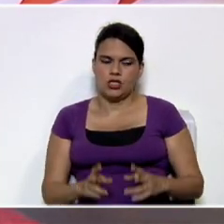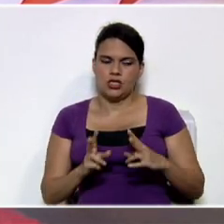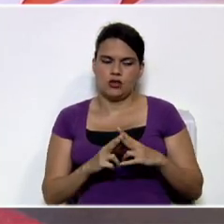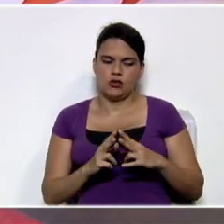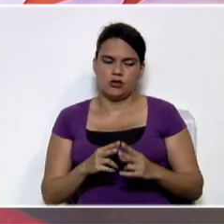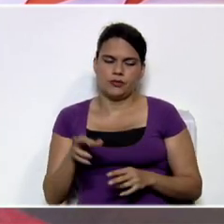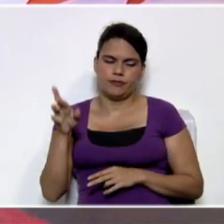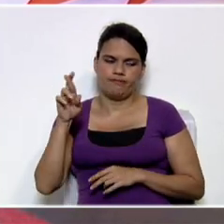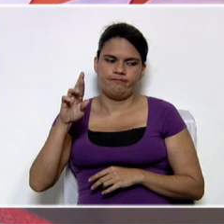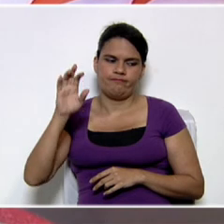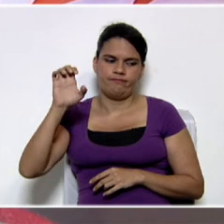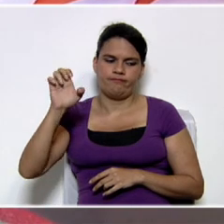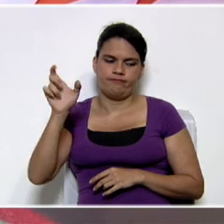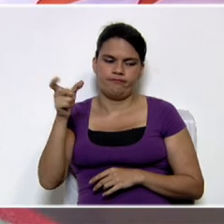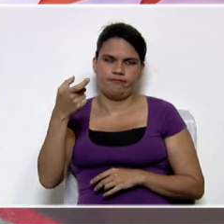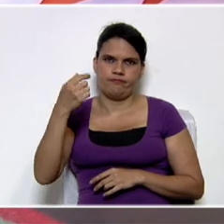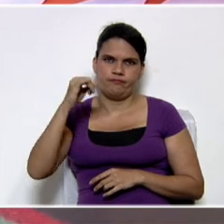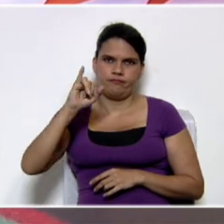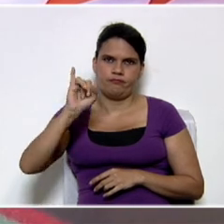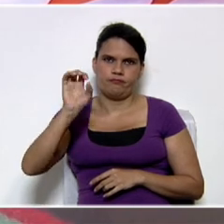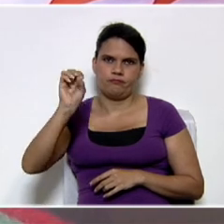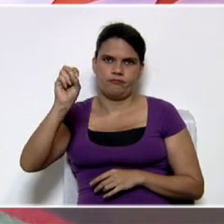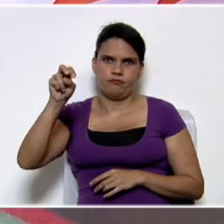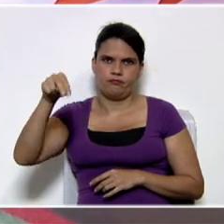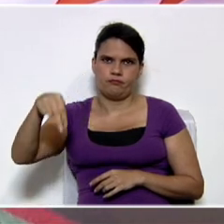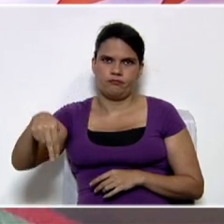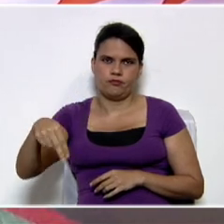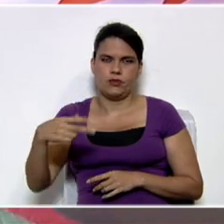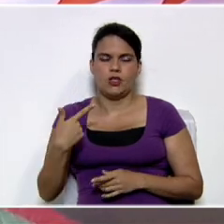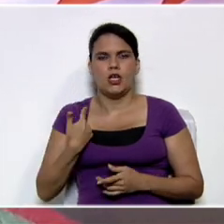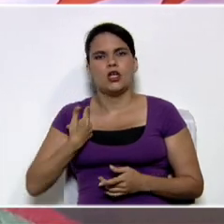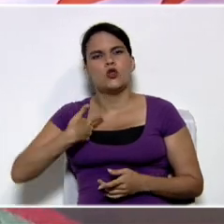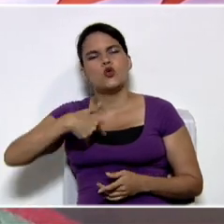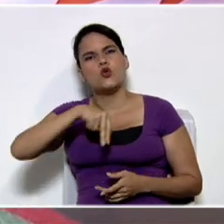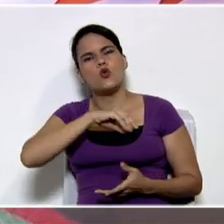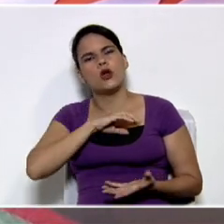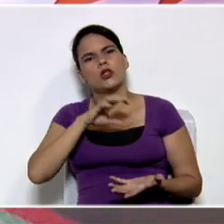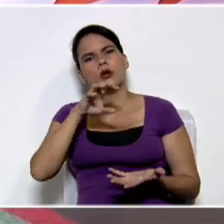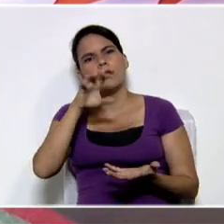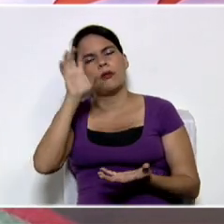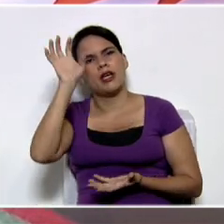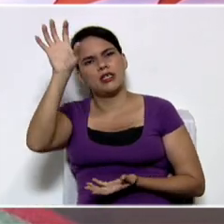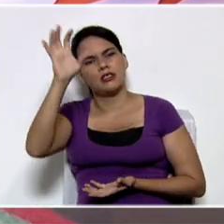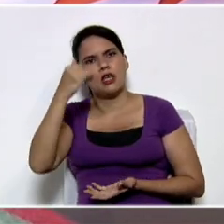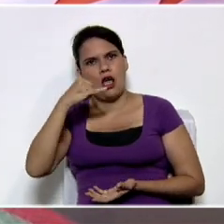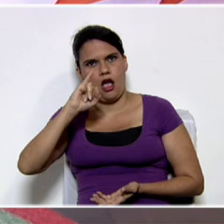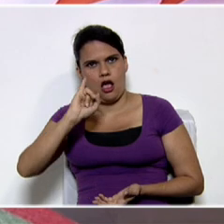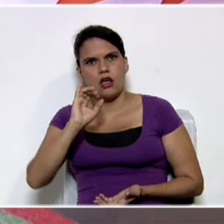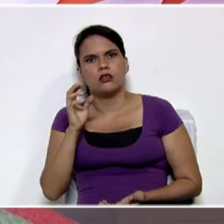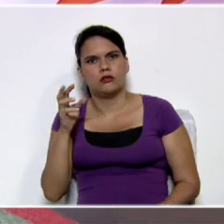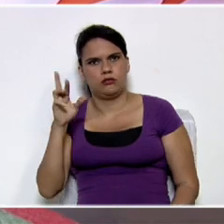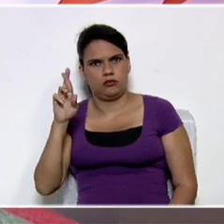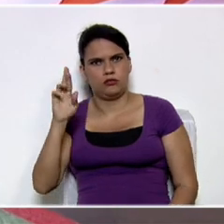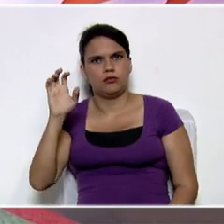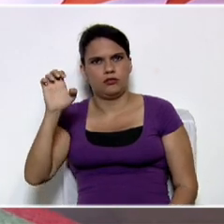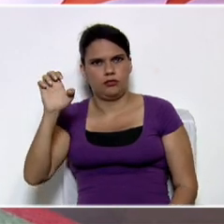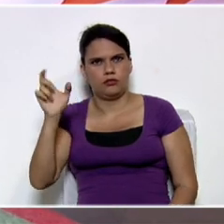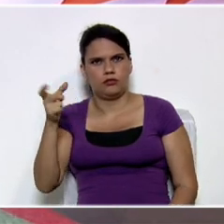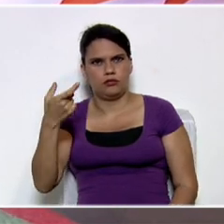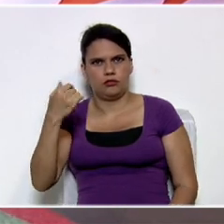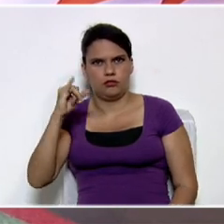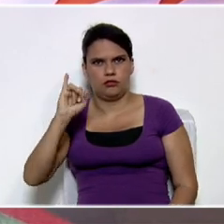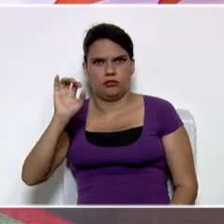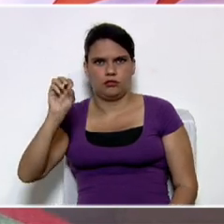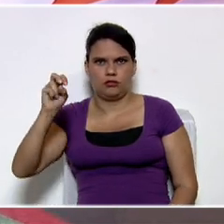regionalización. En nuestro país existe esto, existe la regionalización, y esto específicamente